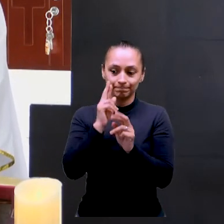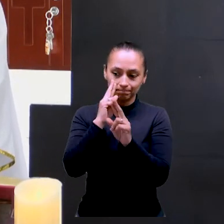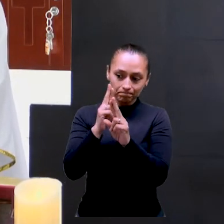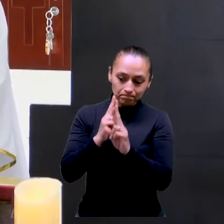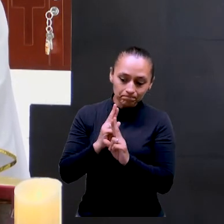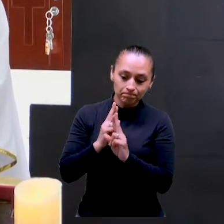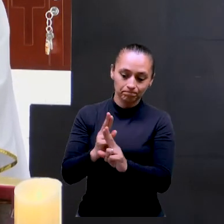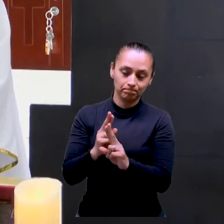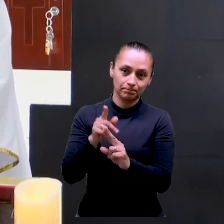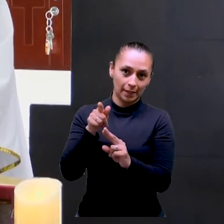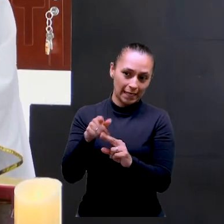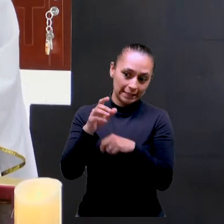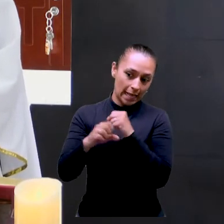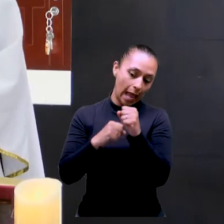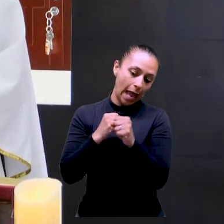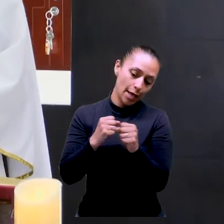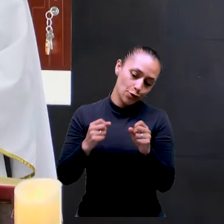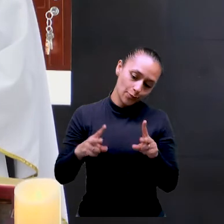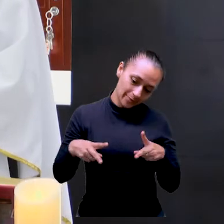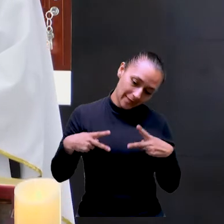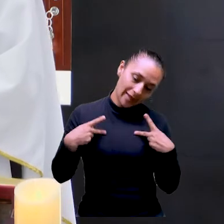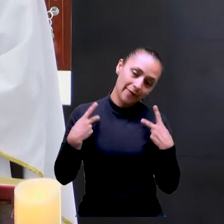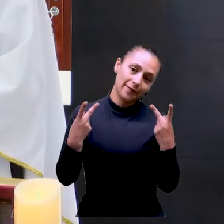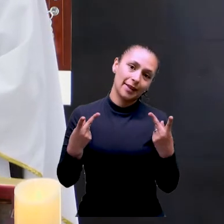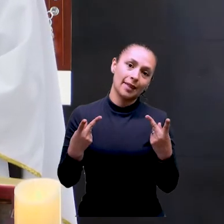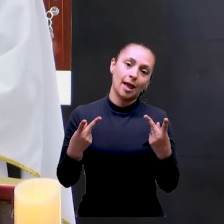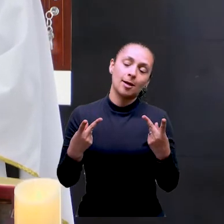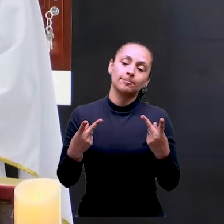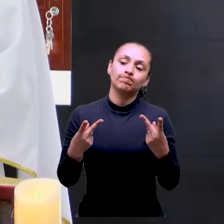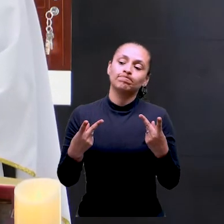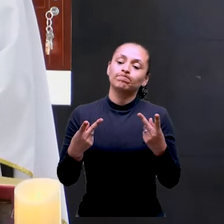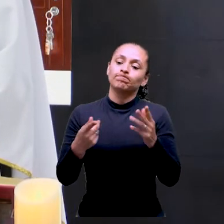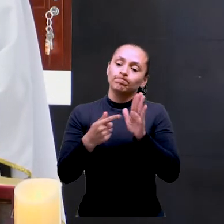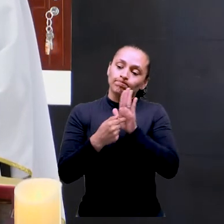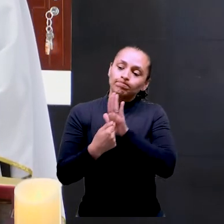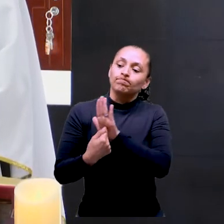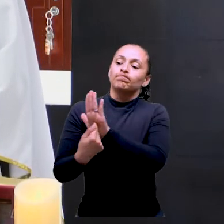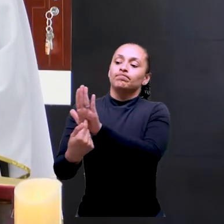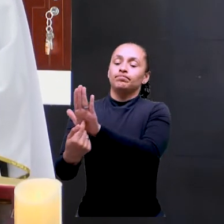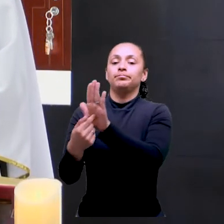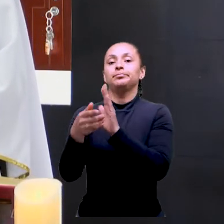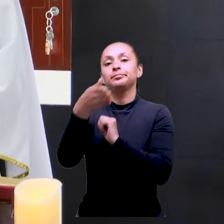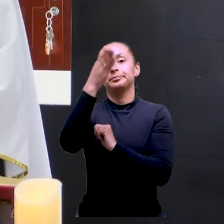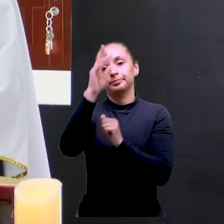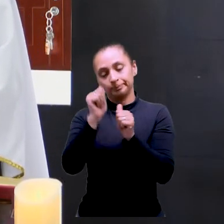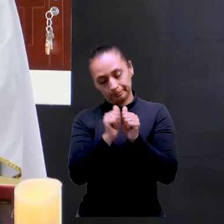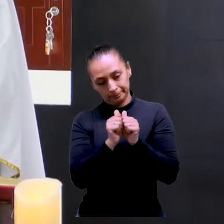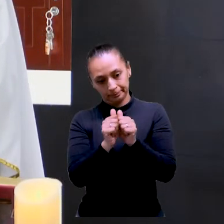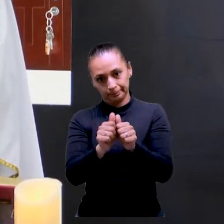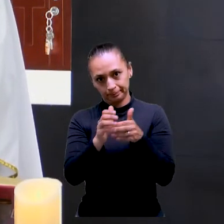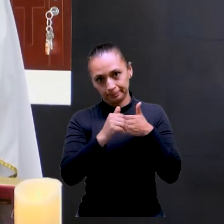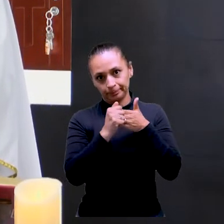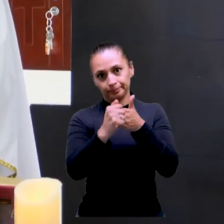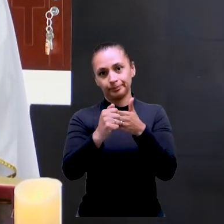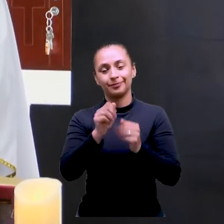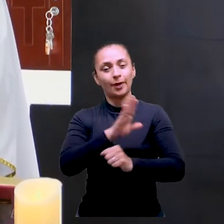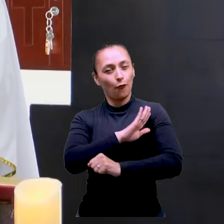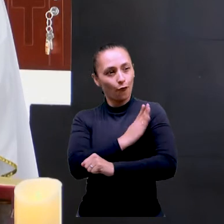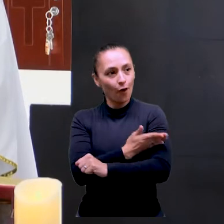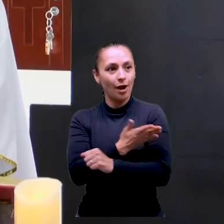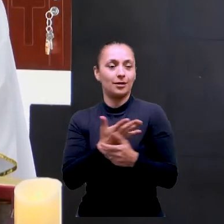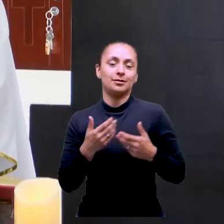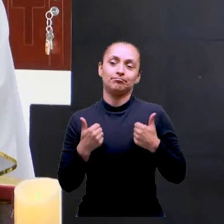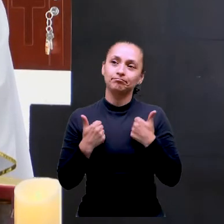reconozca en este nuevo año de vida la presencia del señor que camina con ella que la